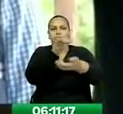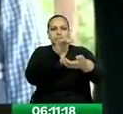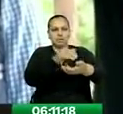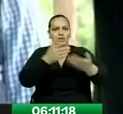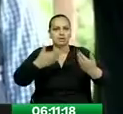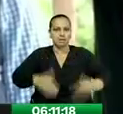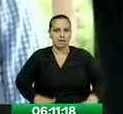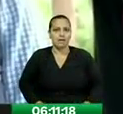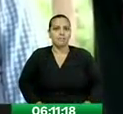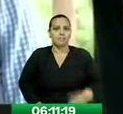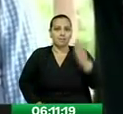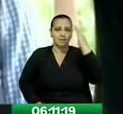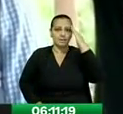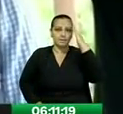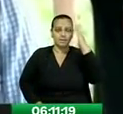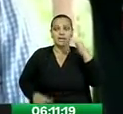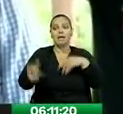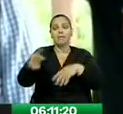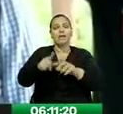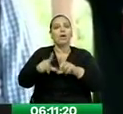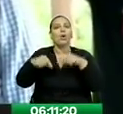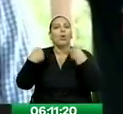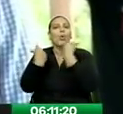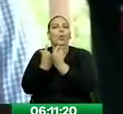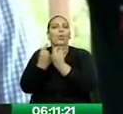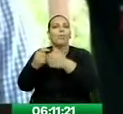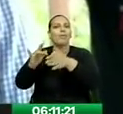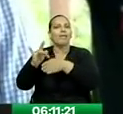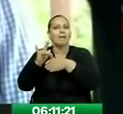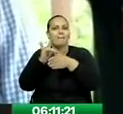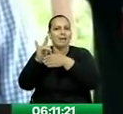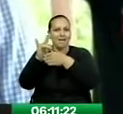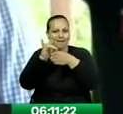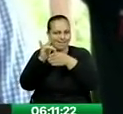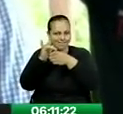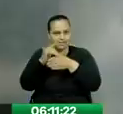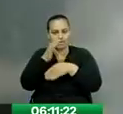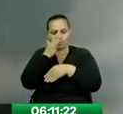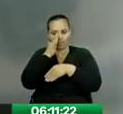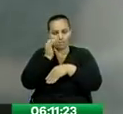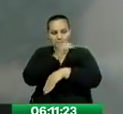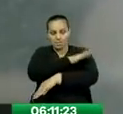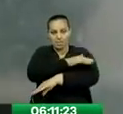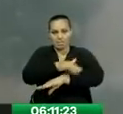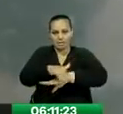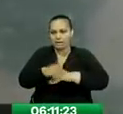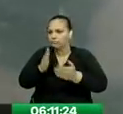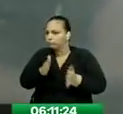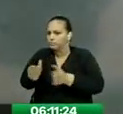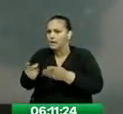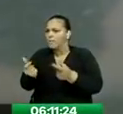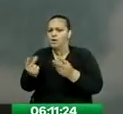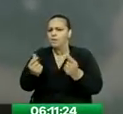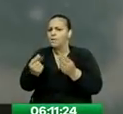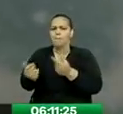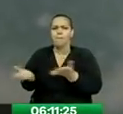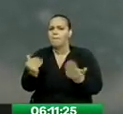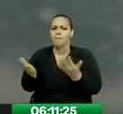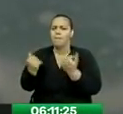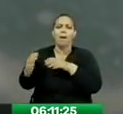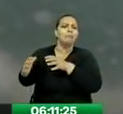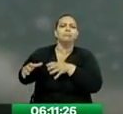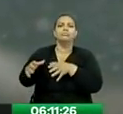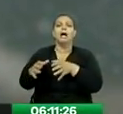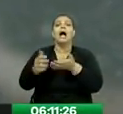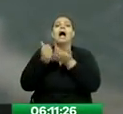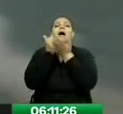Servicio Nacional de Gestión de Riesgos de Emergencia, Gobernación de Pastaza, nos cumple atender. Los pronósticos no son nada alentadores y se prevé que